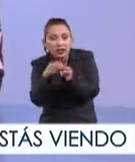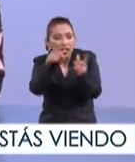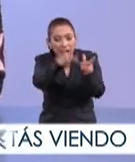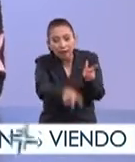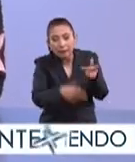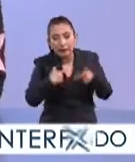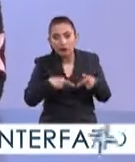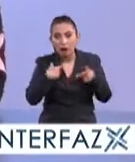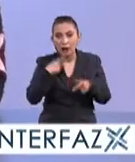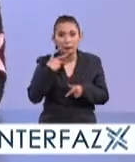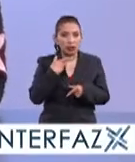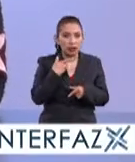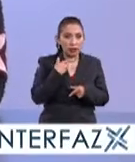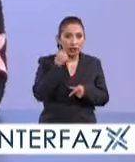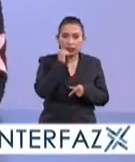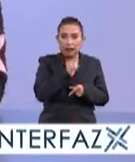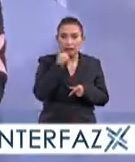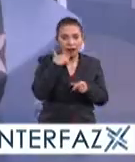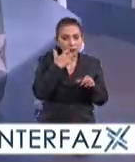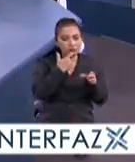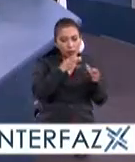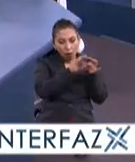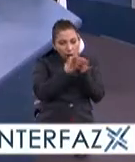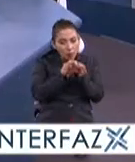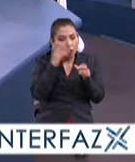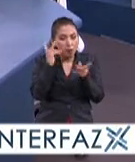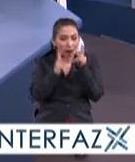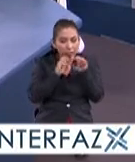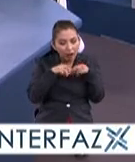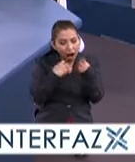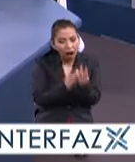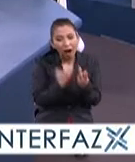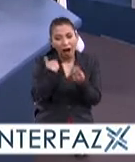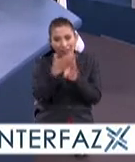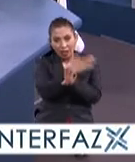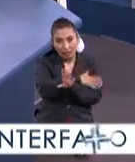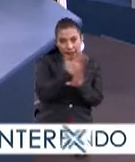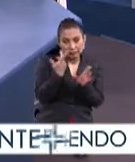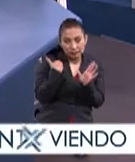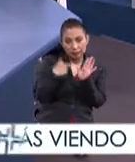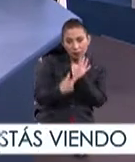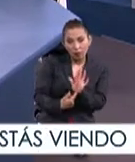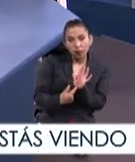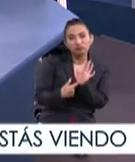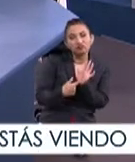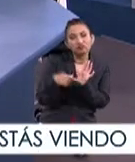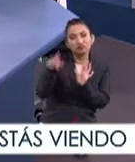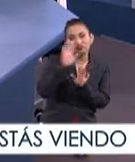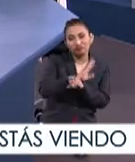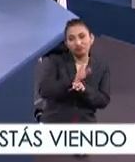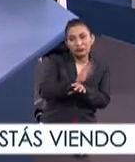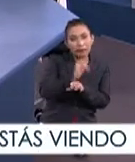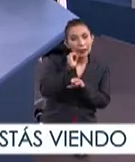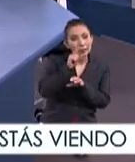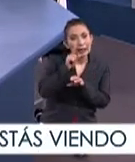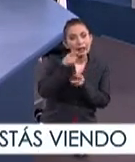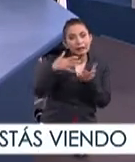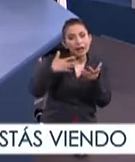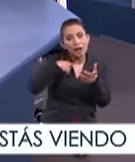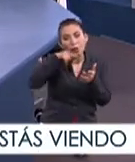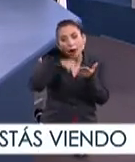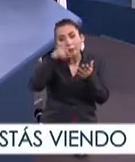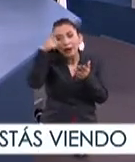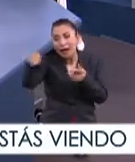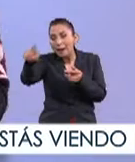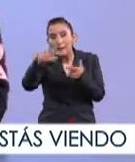político. Entonces siempre vamos acompañados como de conversatorios que hacemos previos a la función. También la pieza escénica tiene espacios para